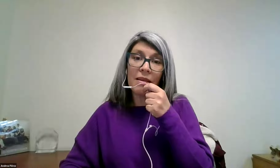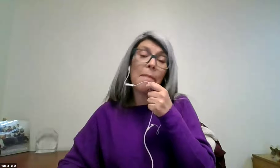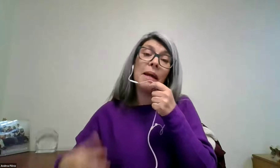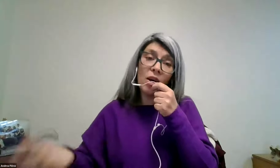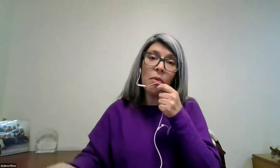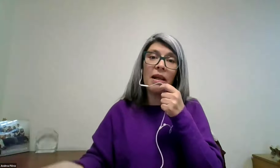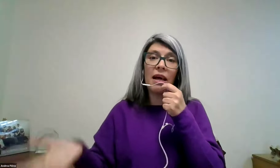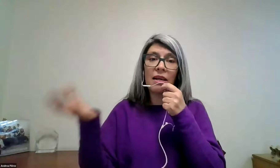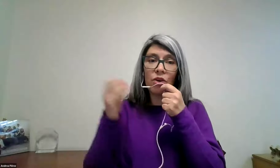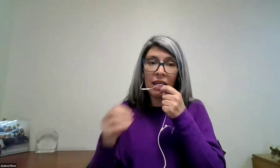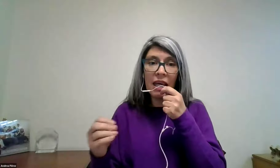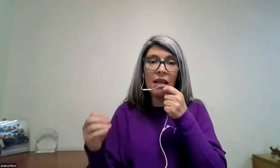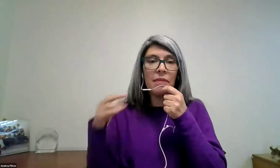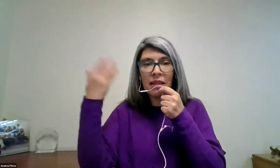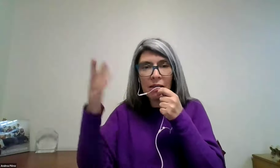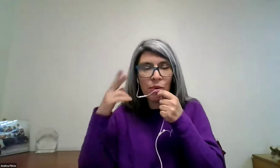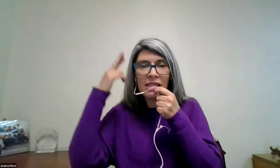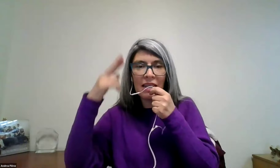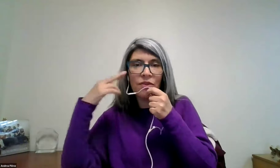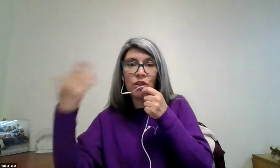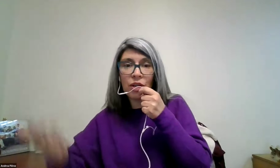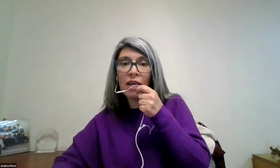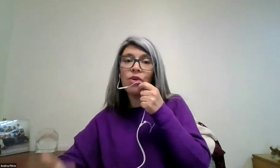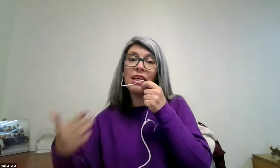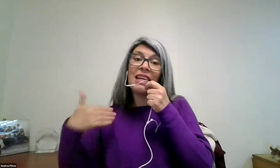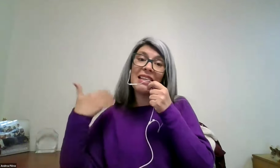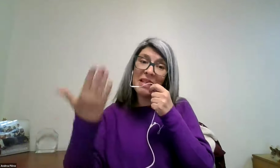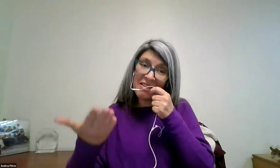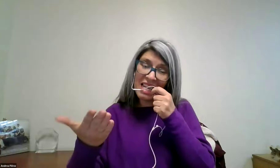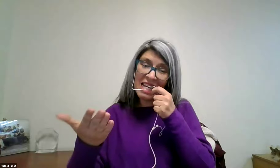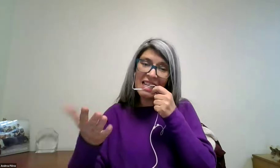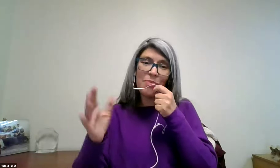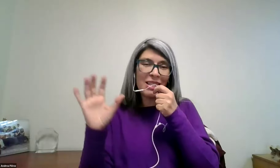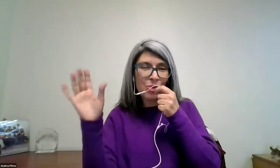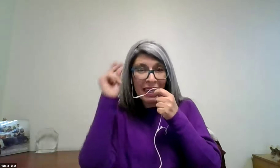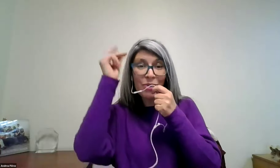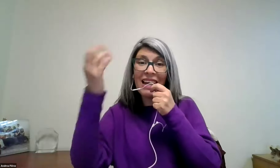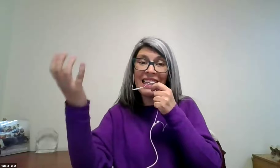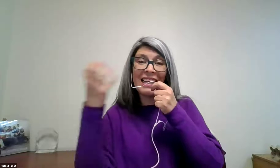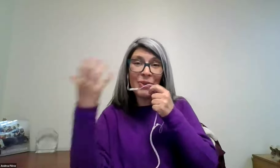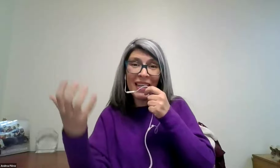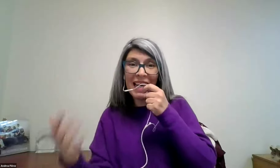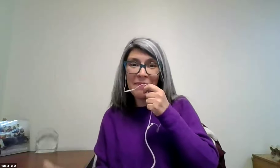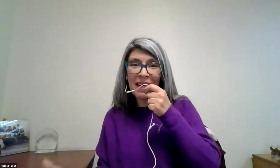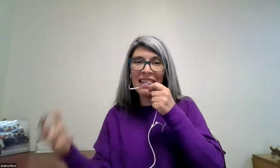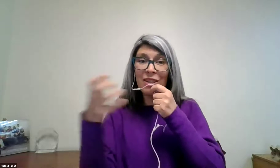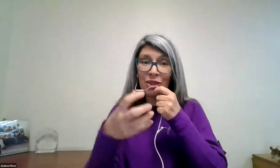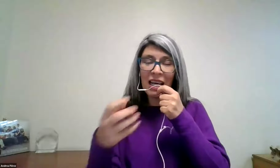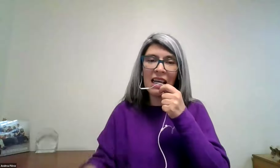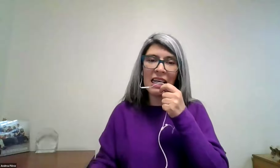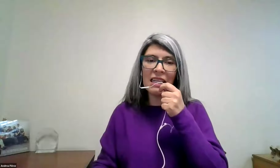Em, También como para recoger, mientras pueden seguir reflexionando y en el tema que viene pueden surgir nuevas inquietudes